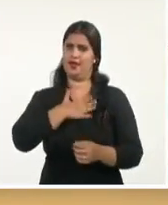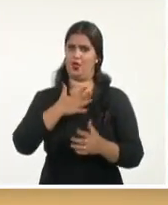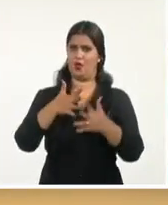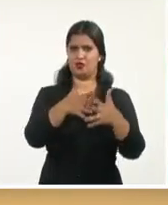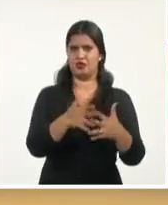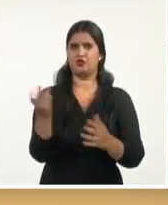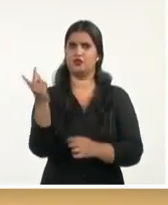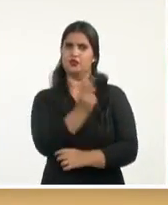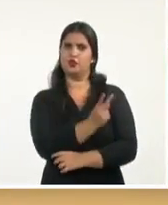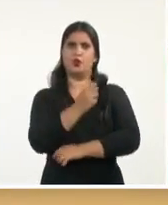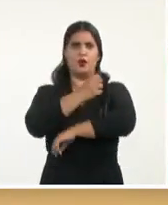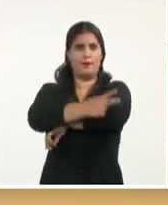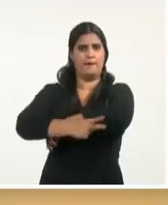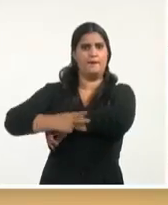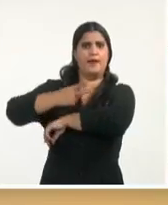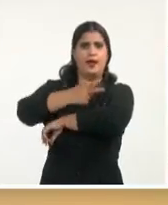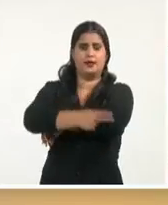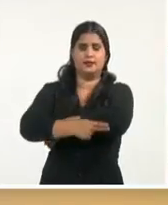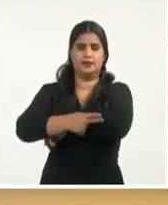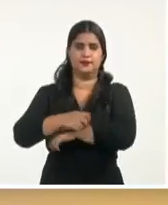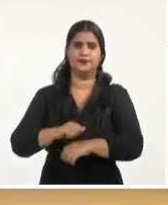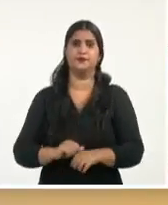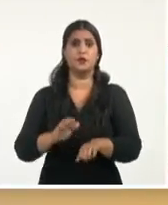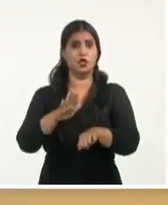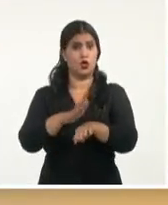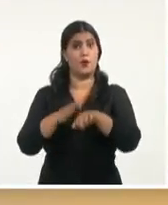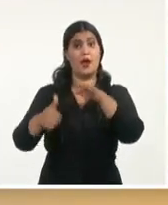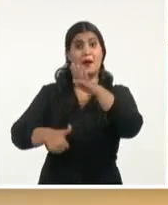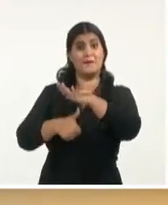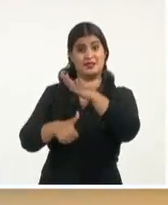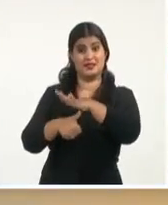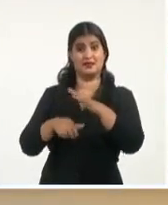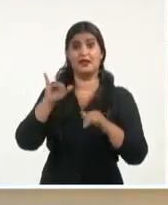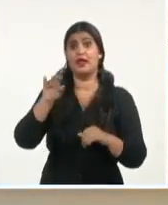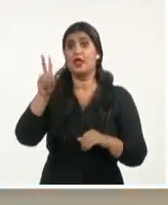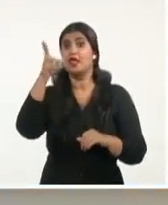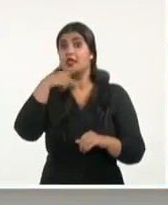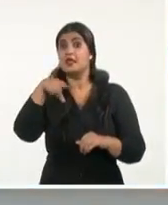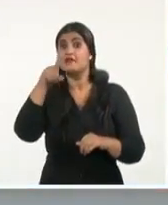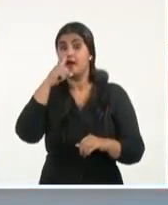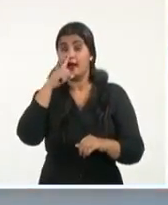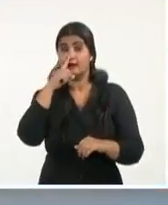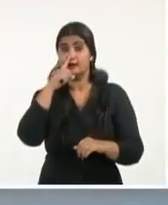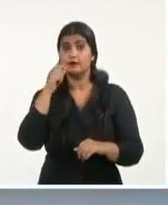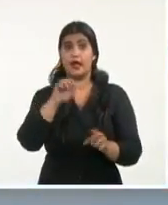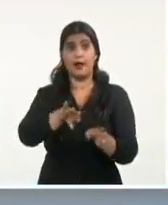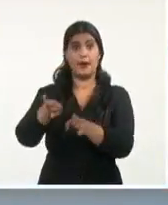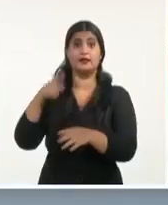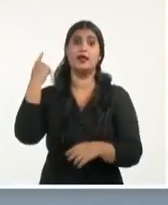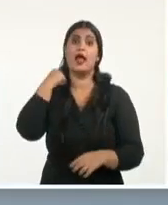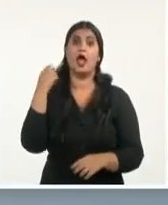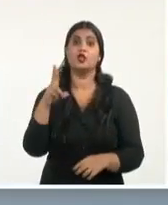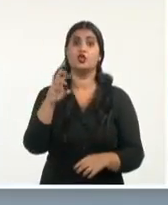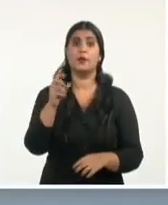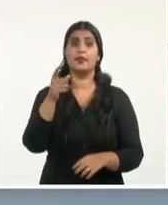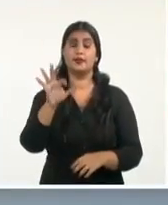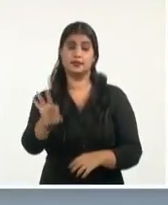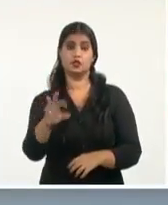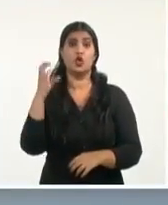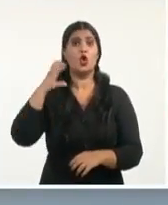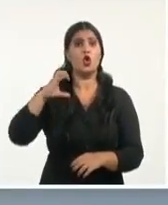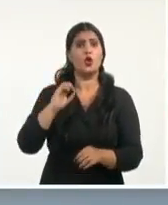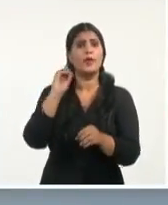porque lo que está detrás de eso es que en el 2018 Colombia entra como socio global a la OTAN y se